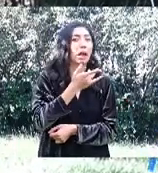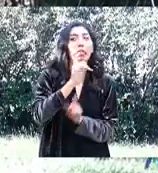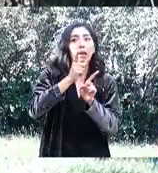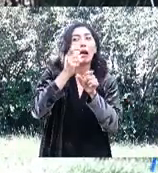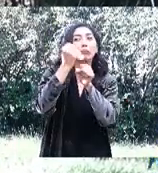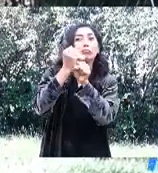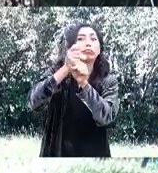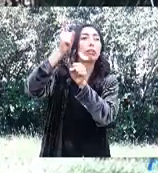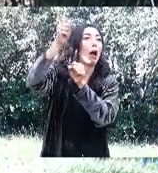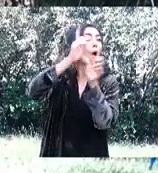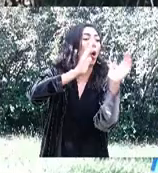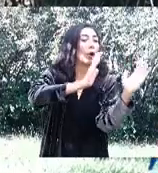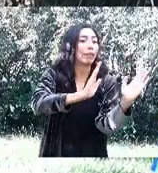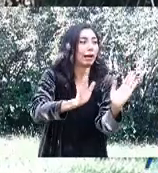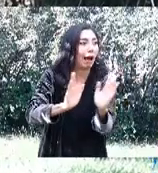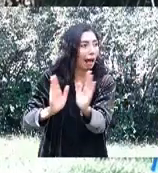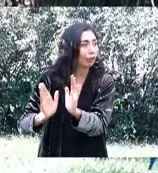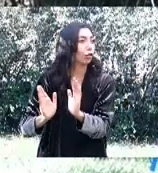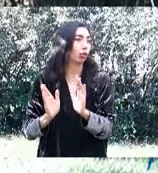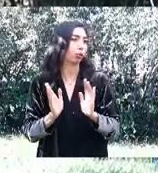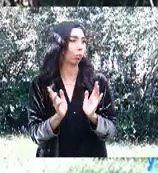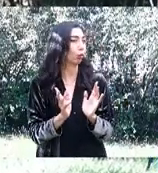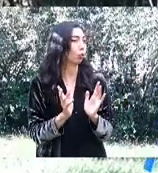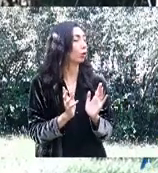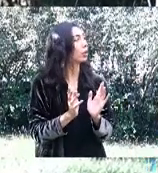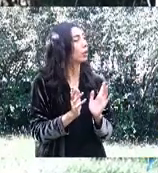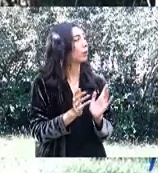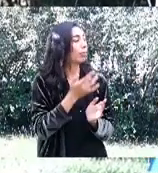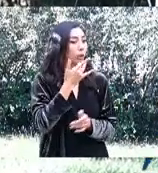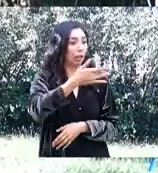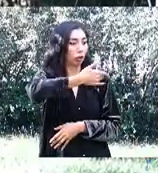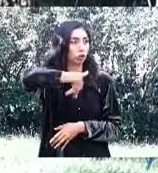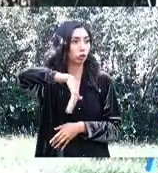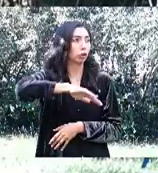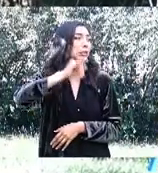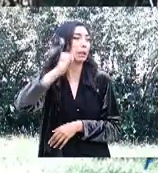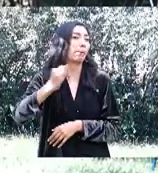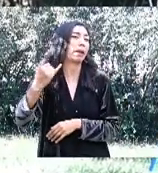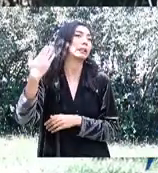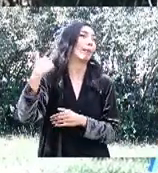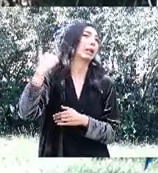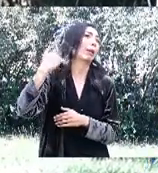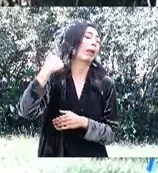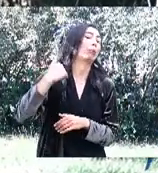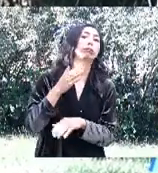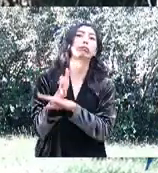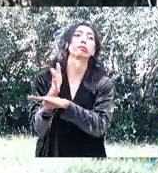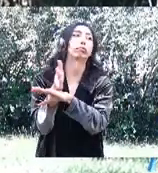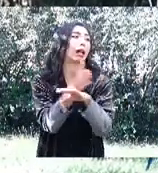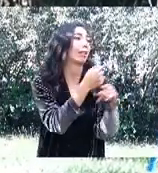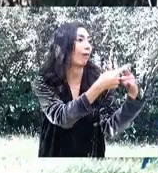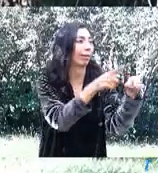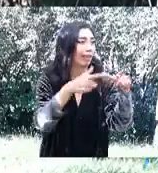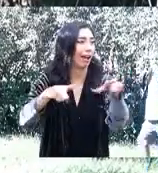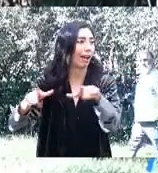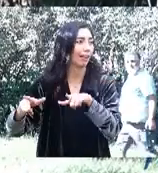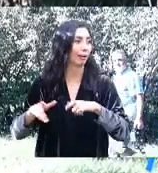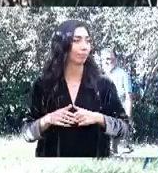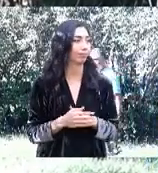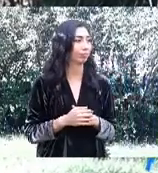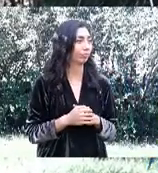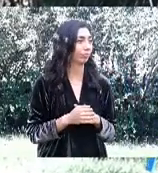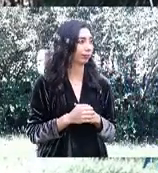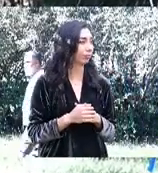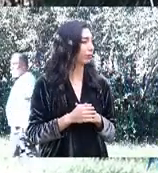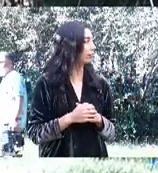tratando de orden de ordenarnos a nosotras y nosotros Porque somos muy solicitadas en todas las áreas de del centro interactivo Así es que un